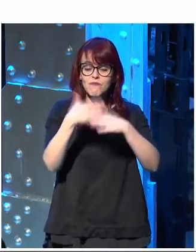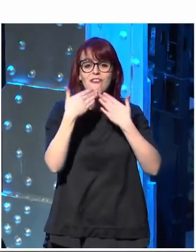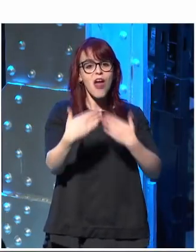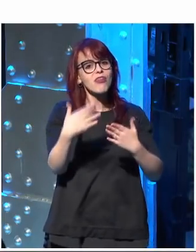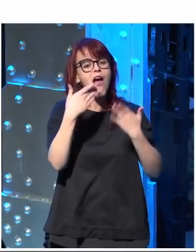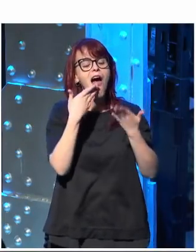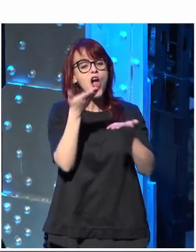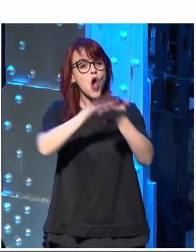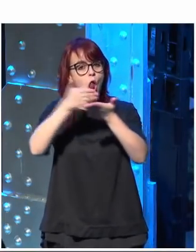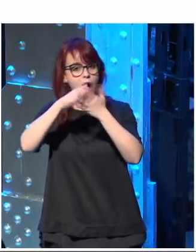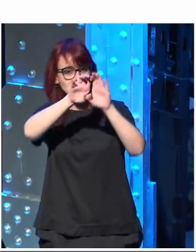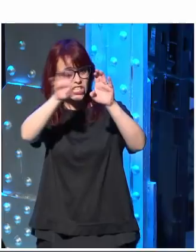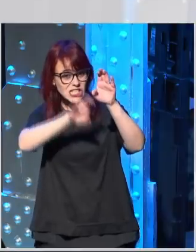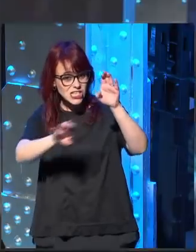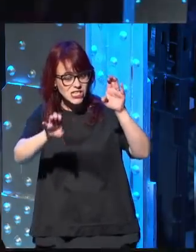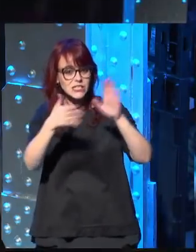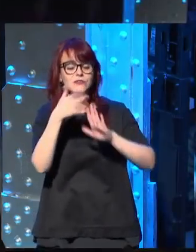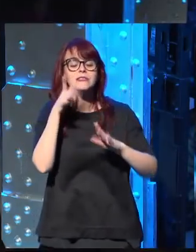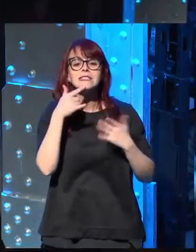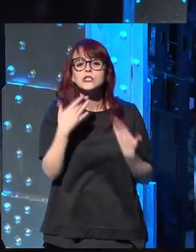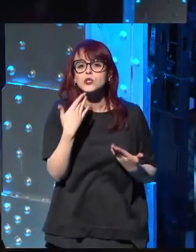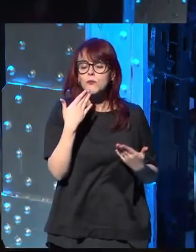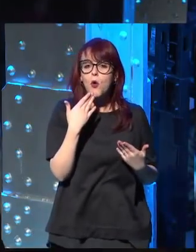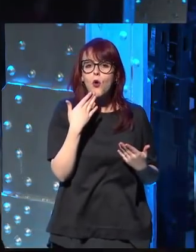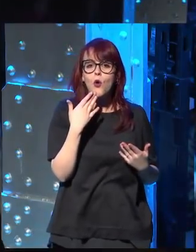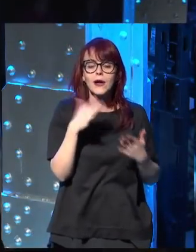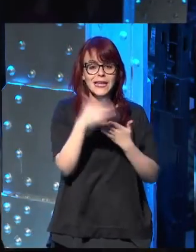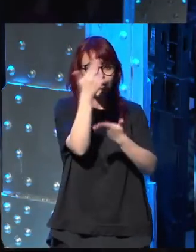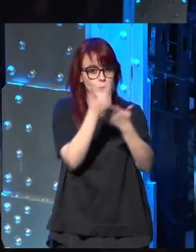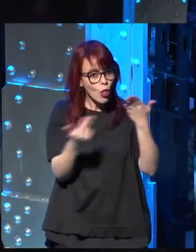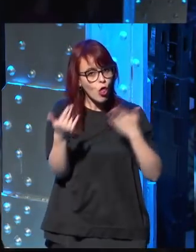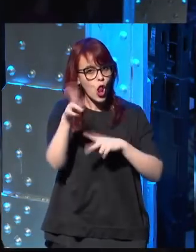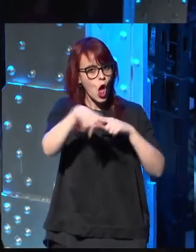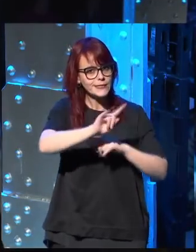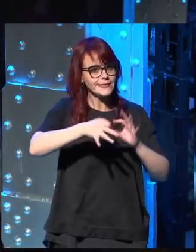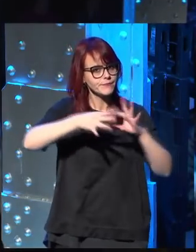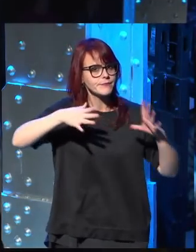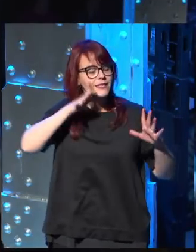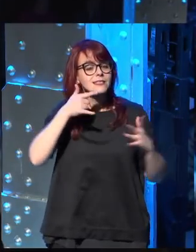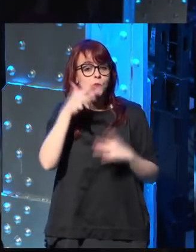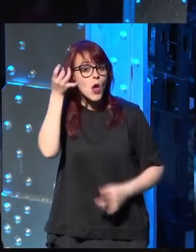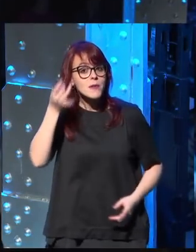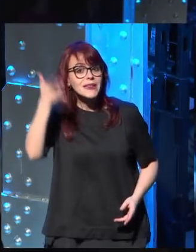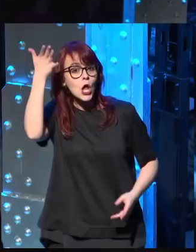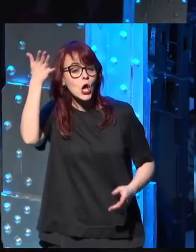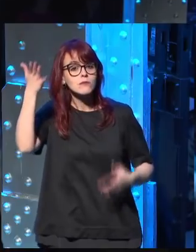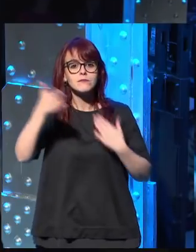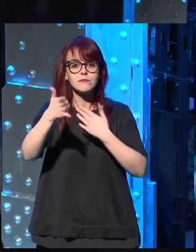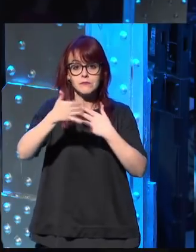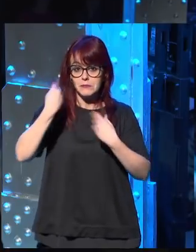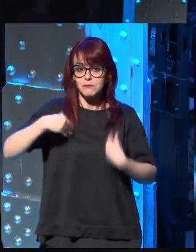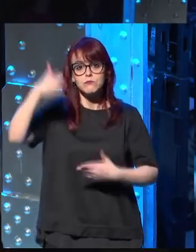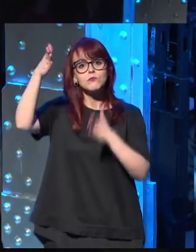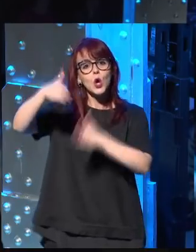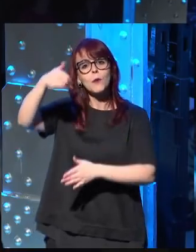collages, hizo sus propios... Es decir, esto no son ilustraciones de mis collages, estos son invenciones del propio Miguel, ¿no?